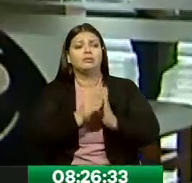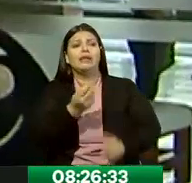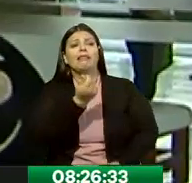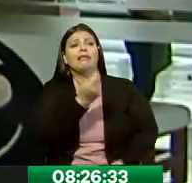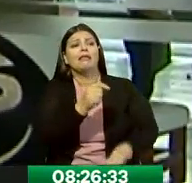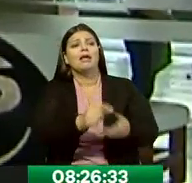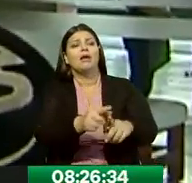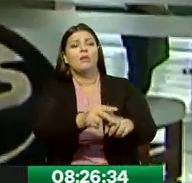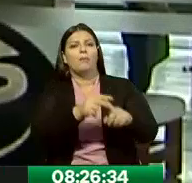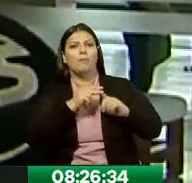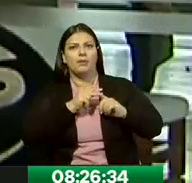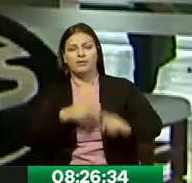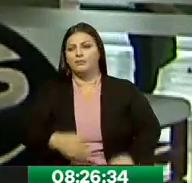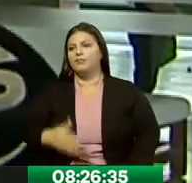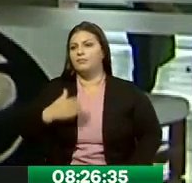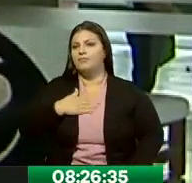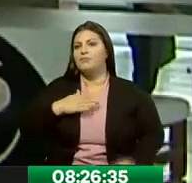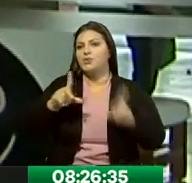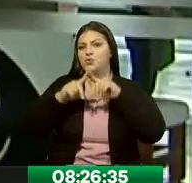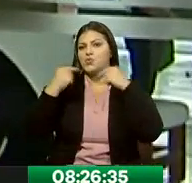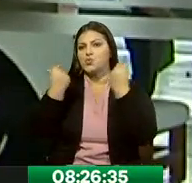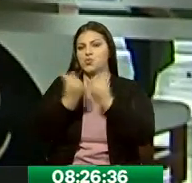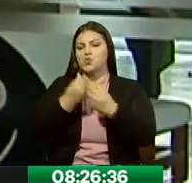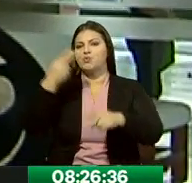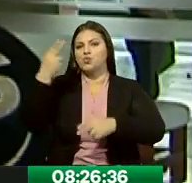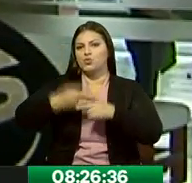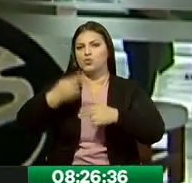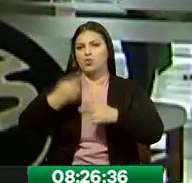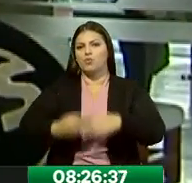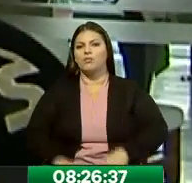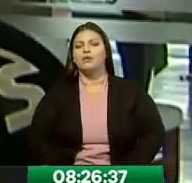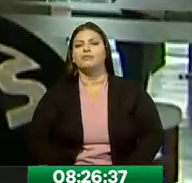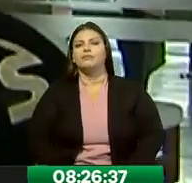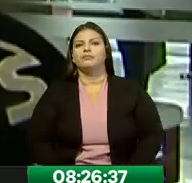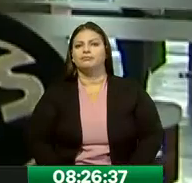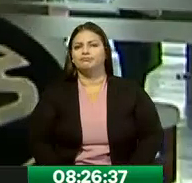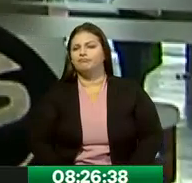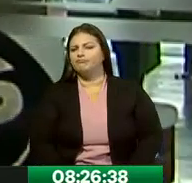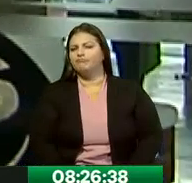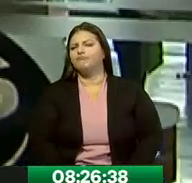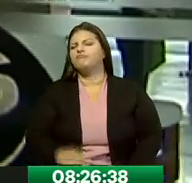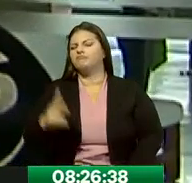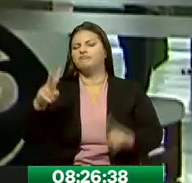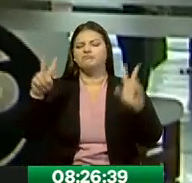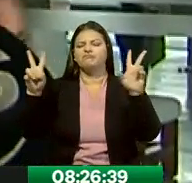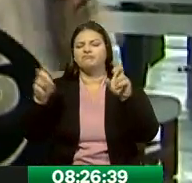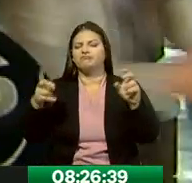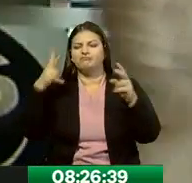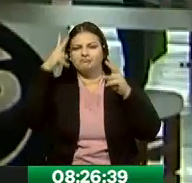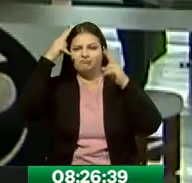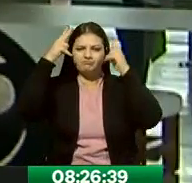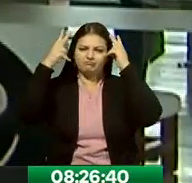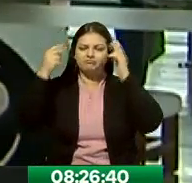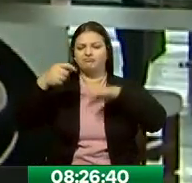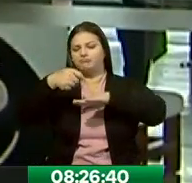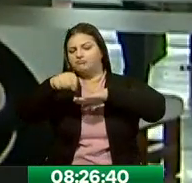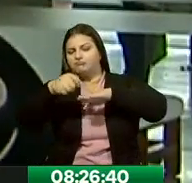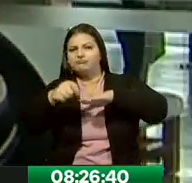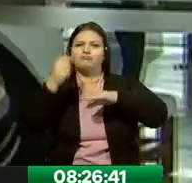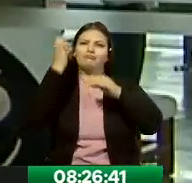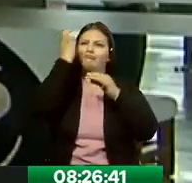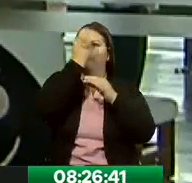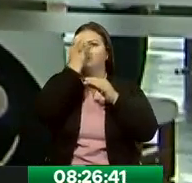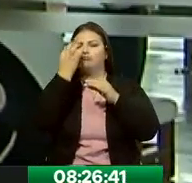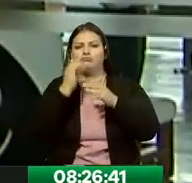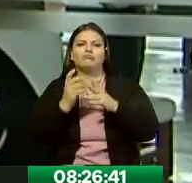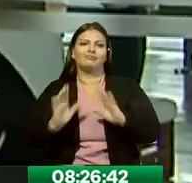grupo se llama Renovando Imagen y estamos muy contentas por lo que lo hemos logrado. Hemos logrado nuestro sueño, nuestra meta que hemos tenido ahorita.